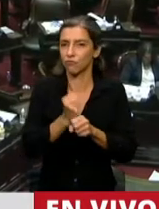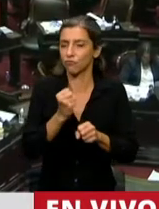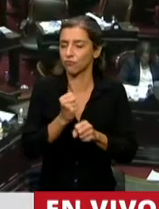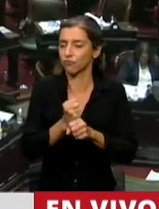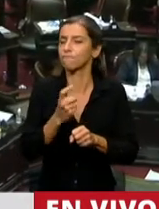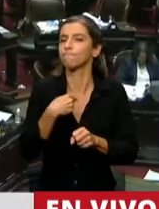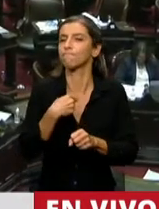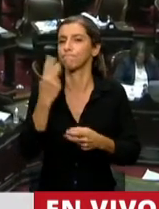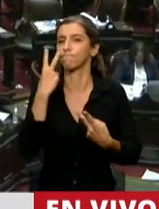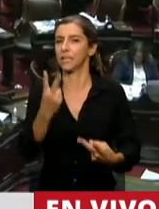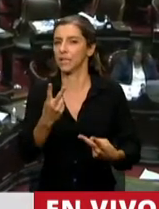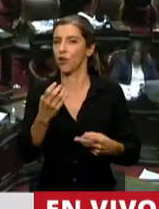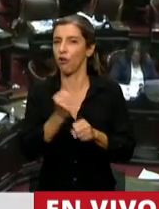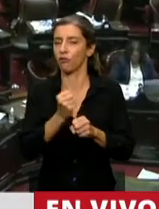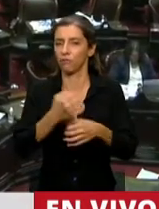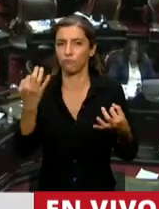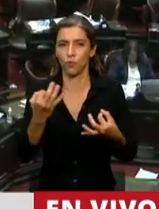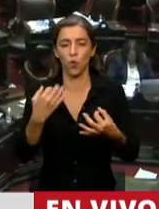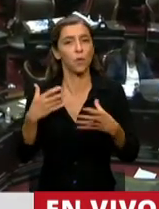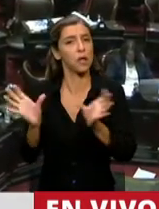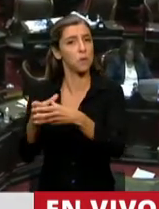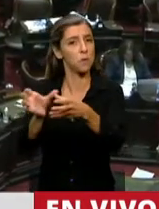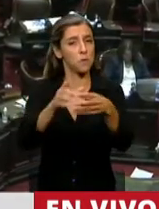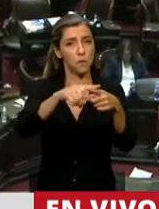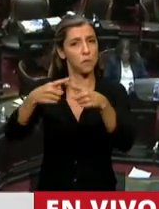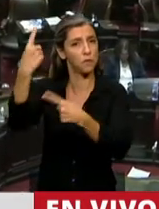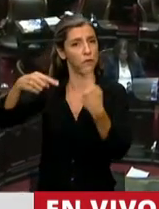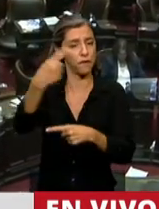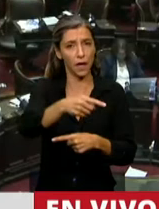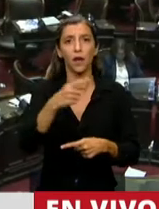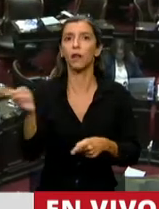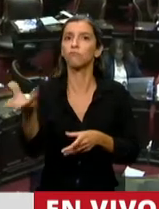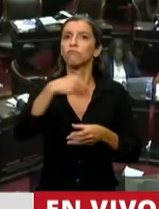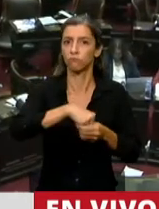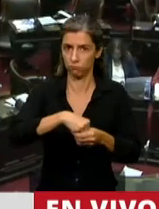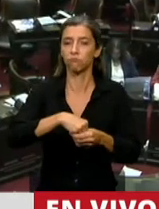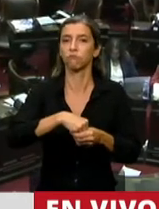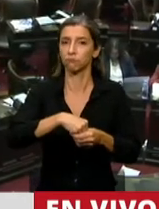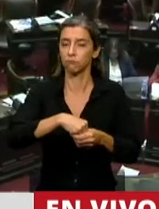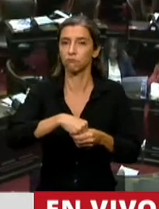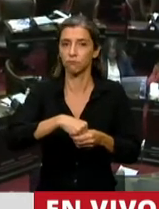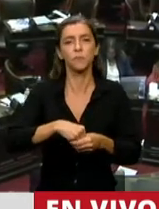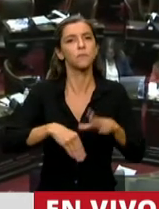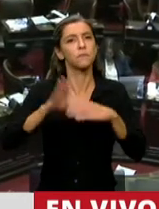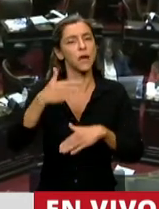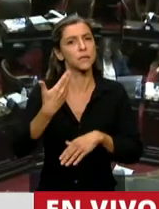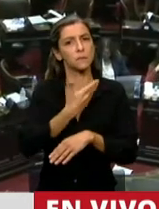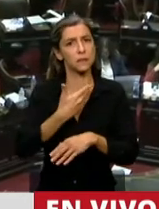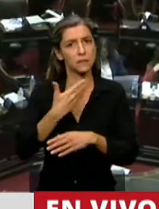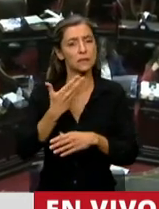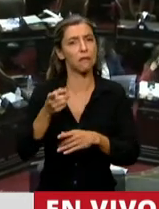los partidos que componen la Comisión de Ciencia y Tecnología y en particular de su presidente, quien presentó un proyecto